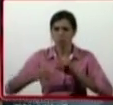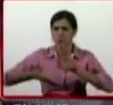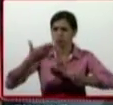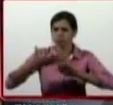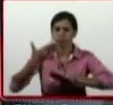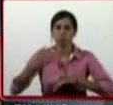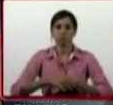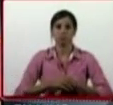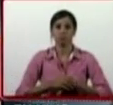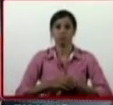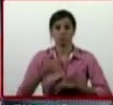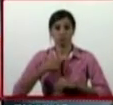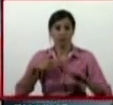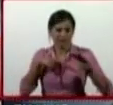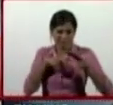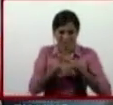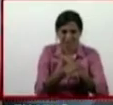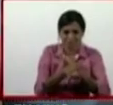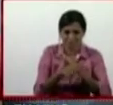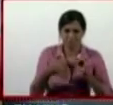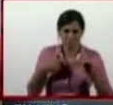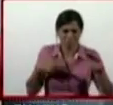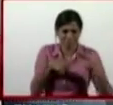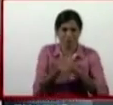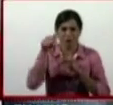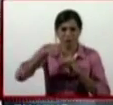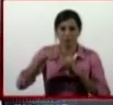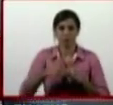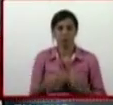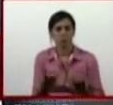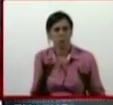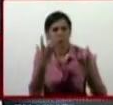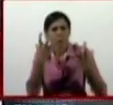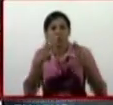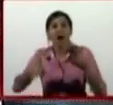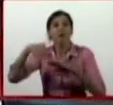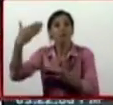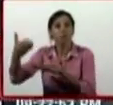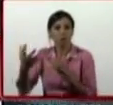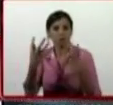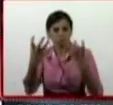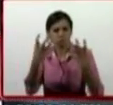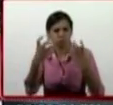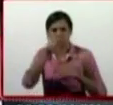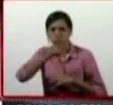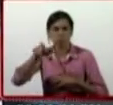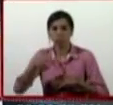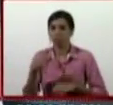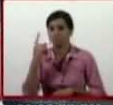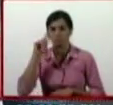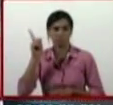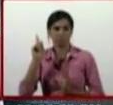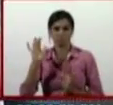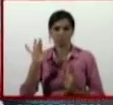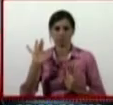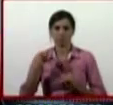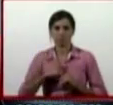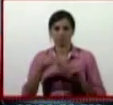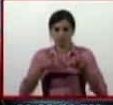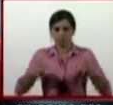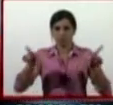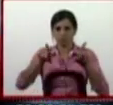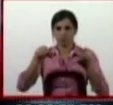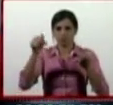aquí, ¿ves? Bueno, hay una multitud allá afuera. Yo no sabía que era en este espacio del